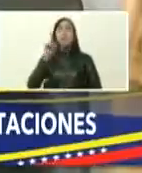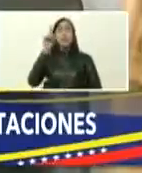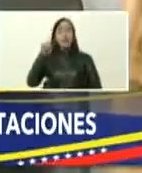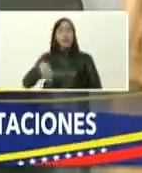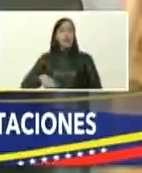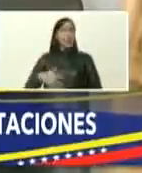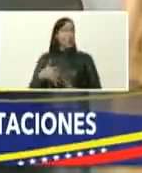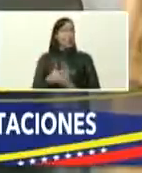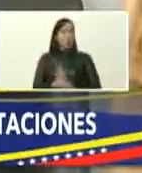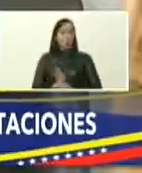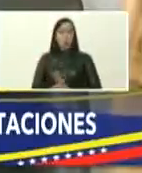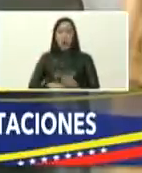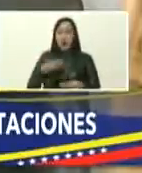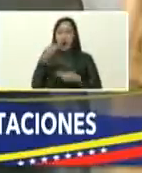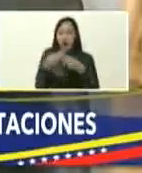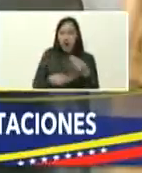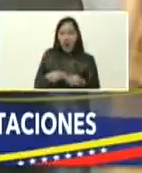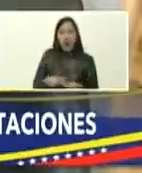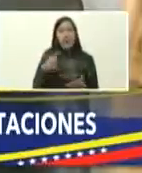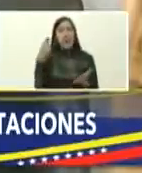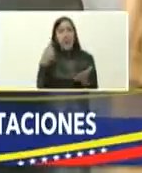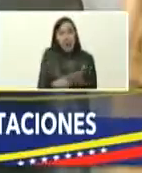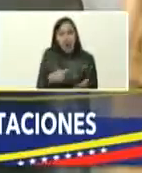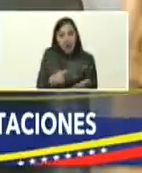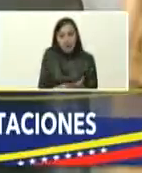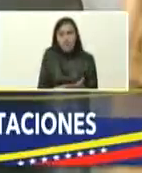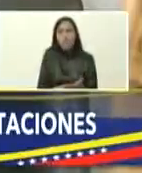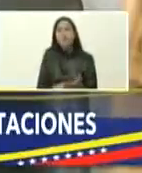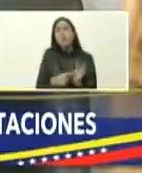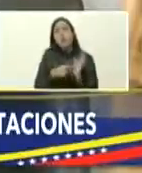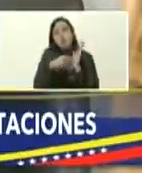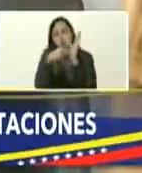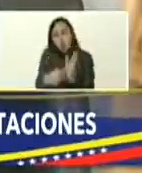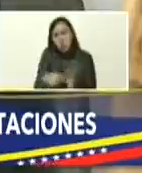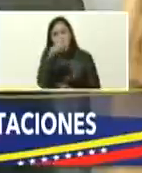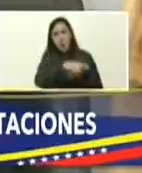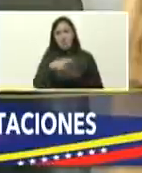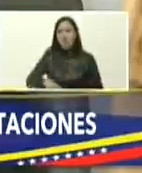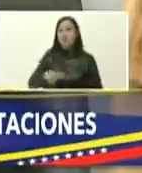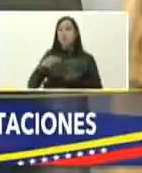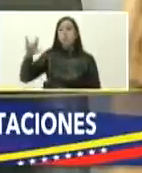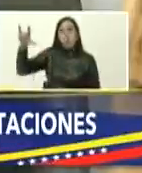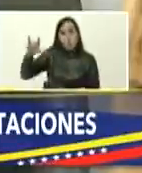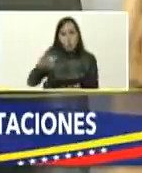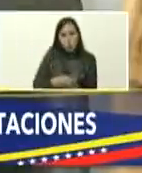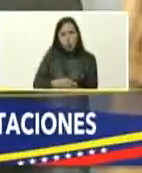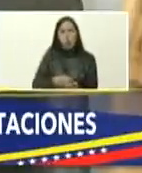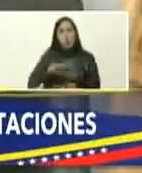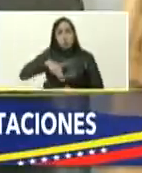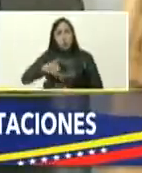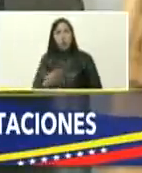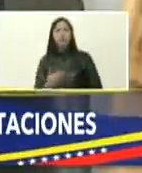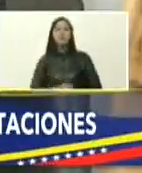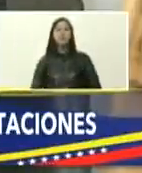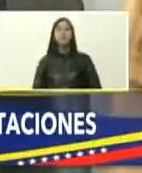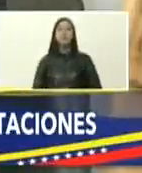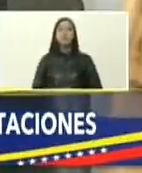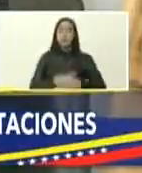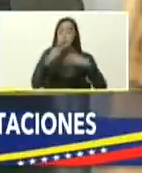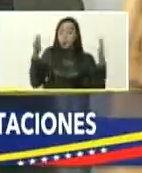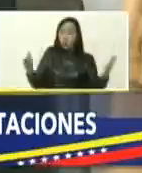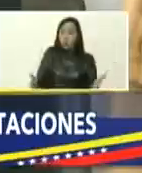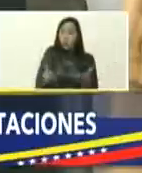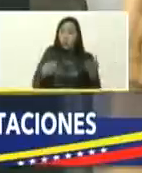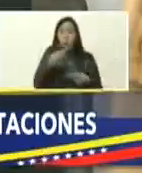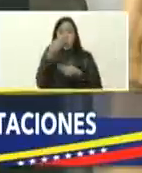se quiere sincerar la tasa que deben pagar los exportadores en los puertos. Así que vamos avanzando, promoviendo este motor que,